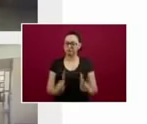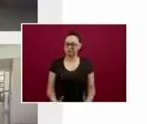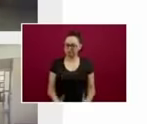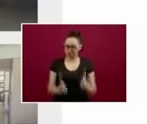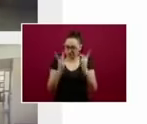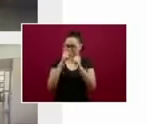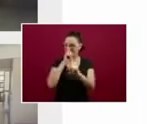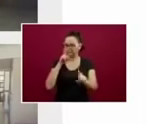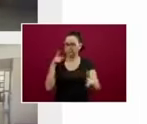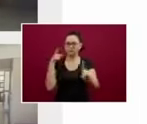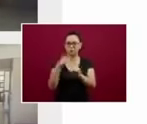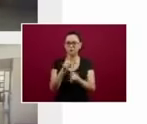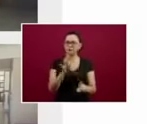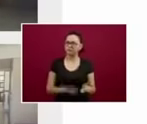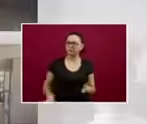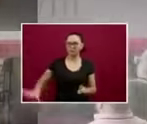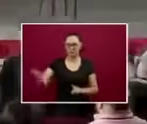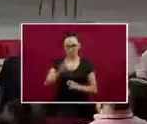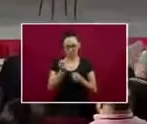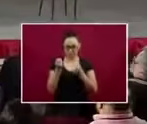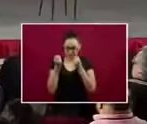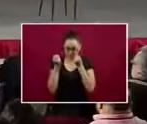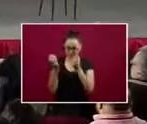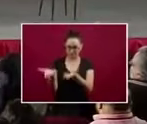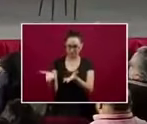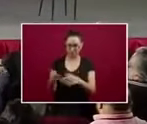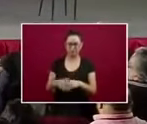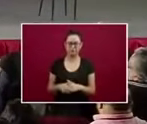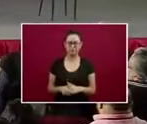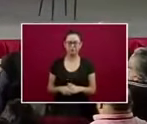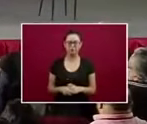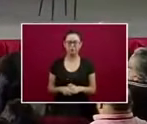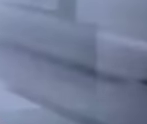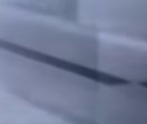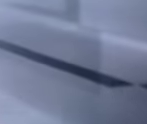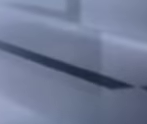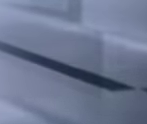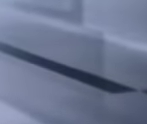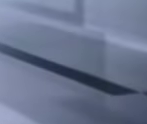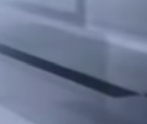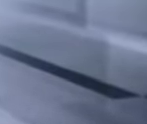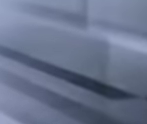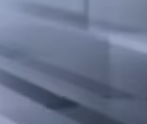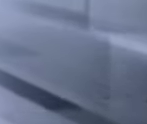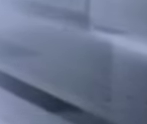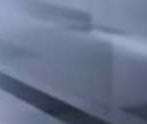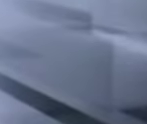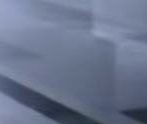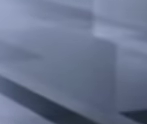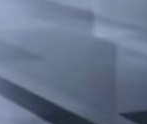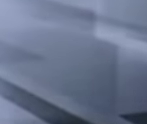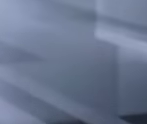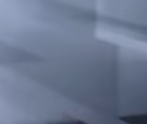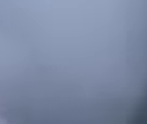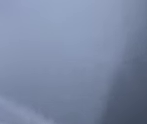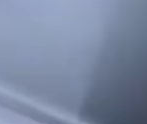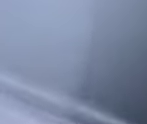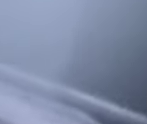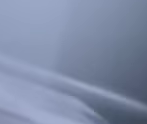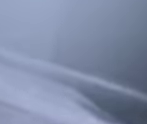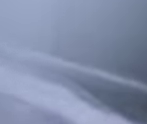cosa, ¿el SAE desaparece por este instituto o cómo va a ser? Ahí también